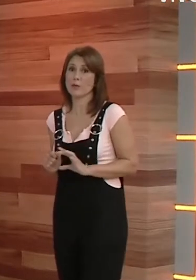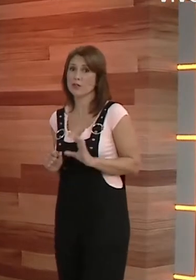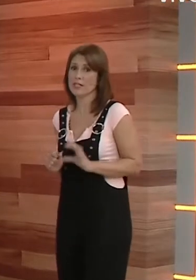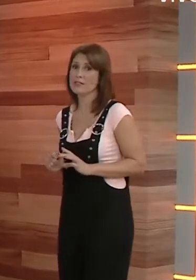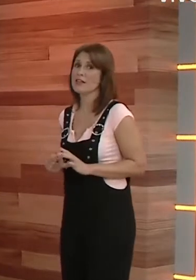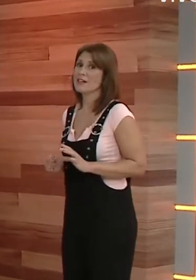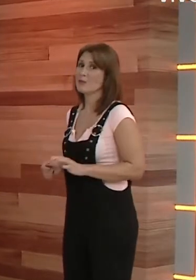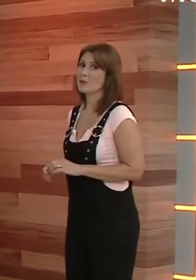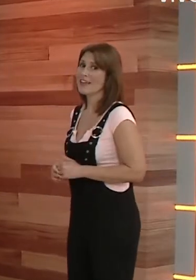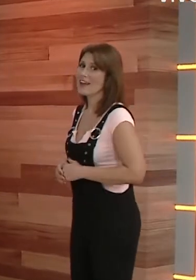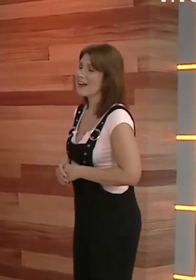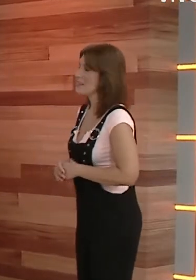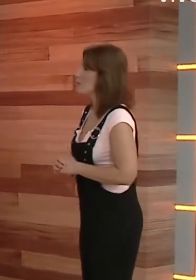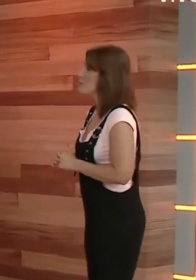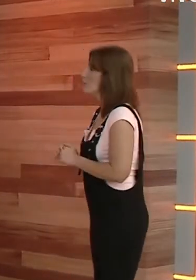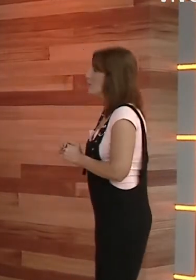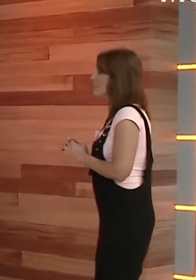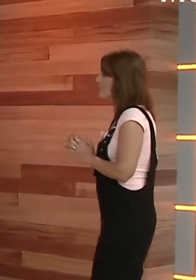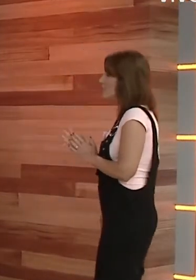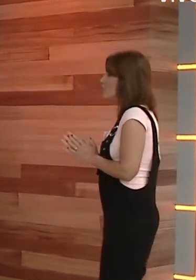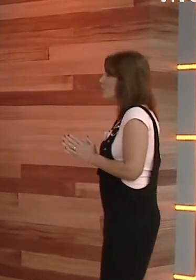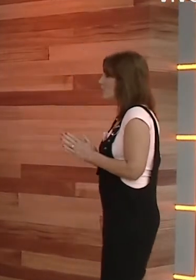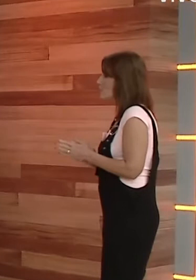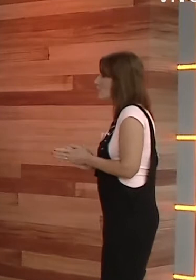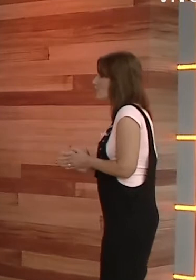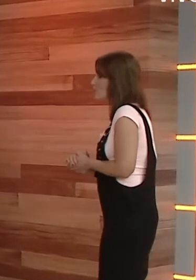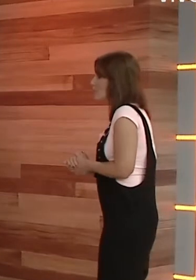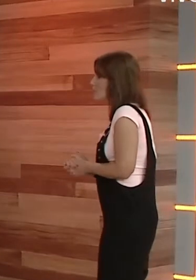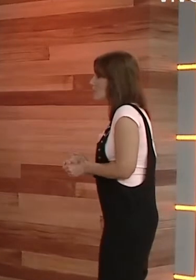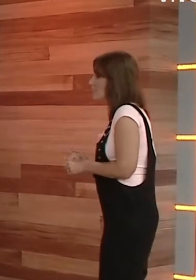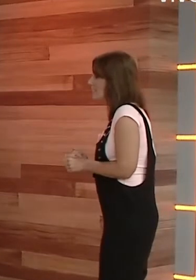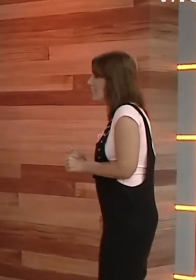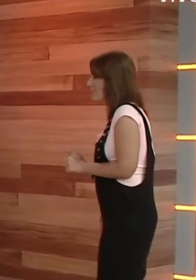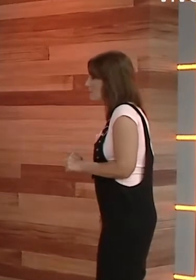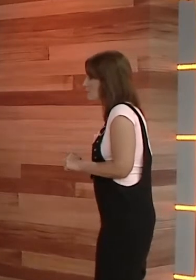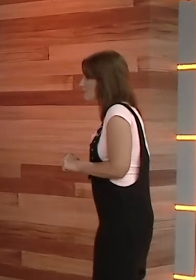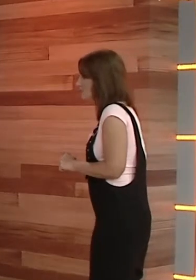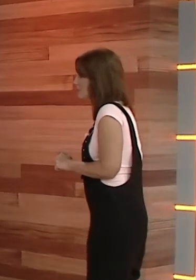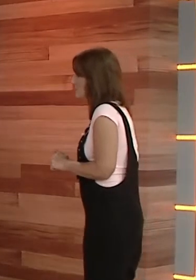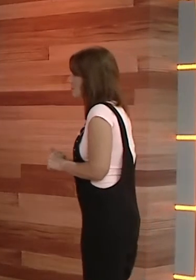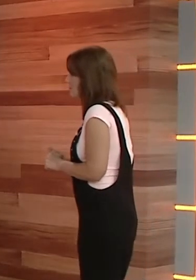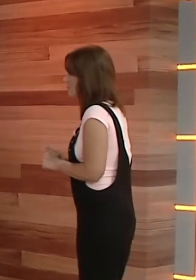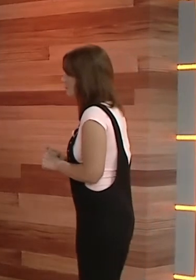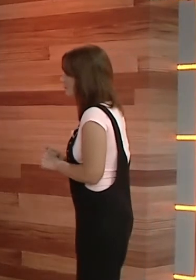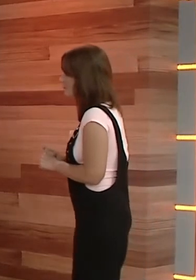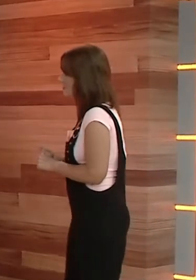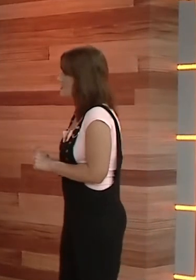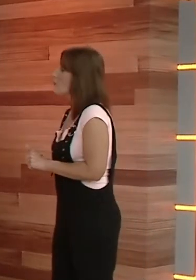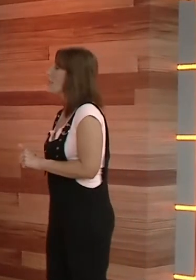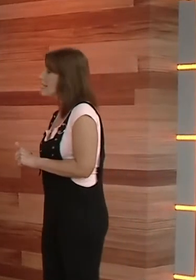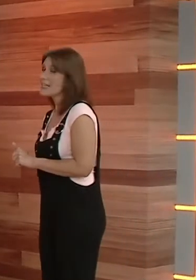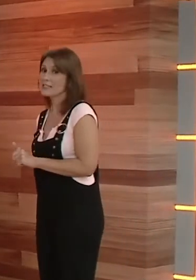Lucila de Ponti es diputada del Movimiento Evita, está en contacto con nosotros. ¿Cómo te va, Lucila? Buen día. Buen día, ¿cómo